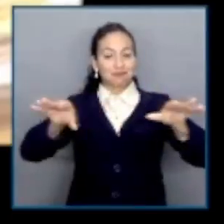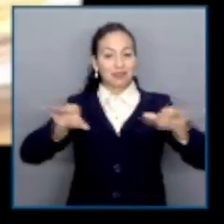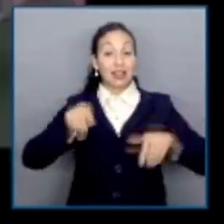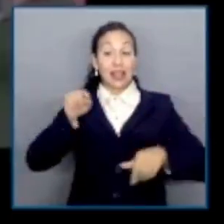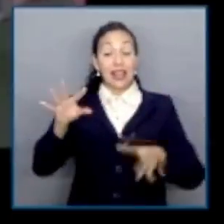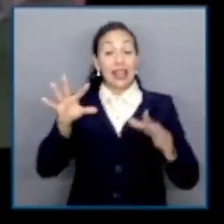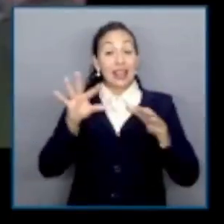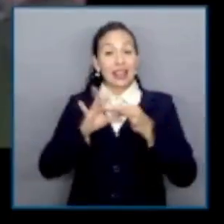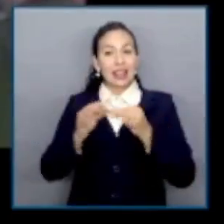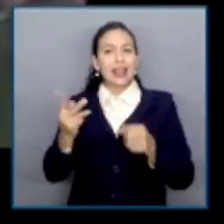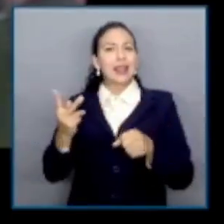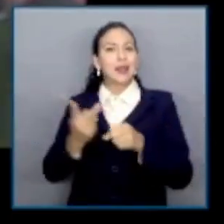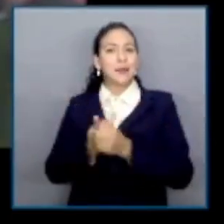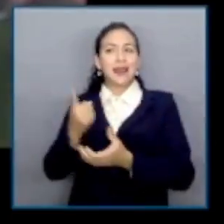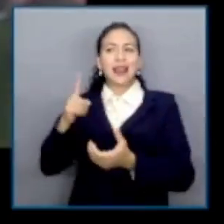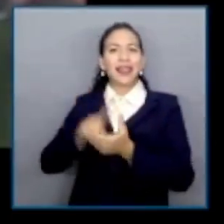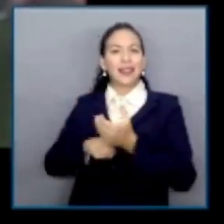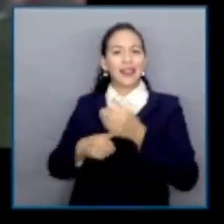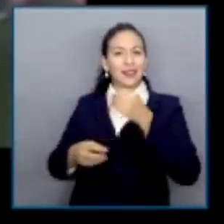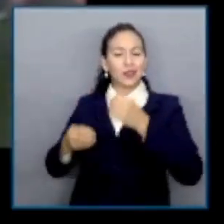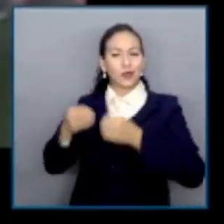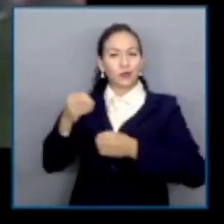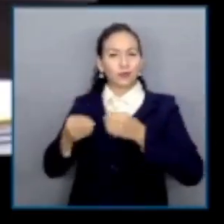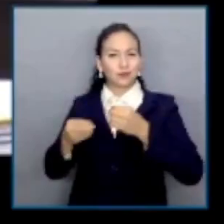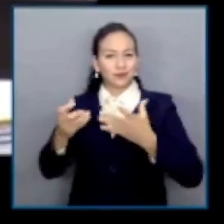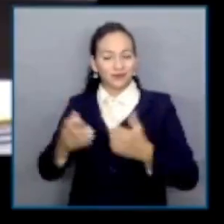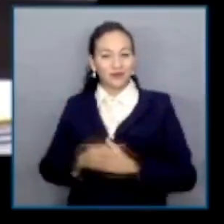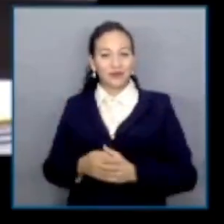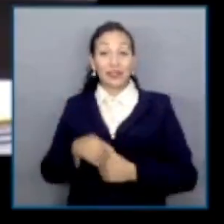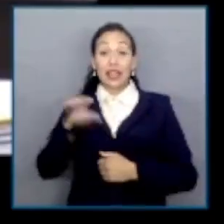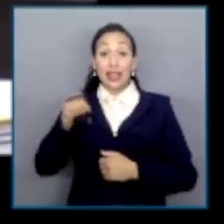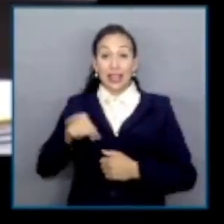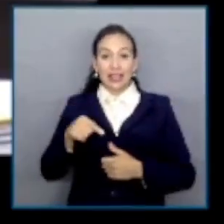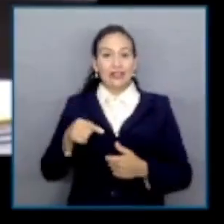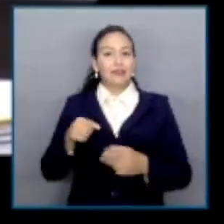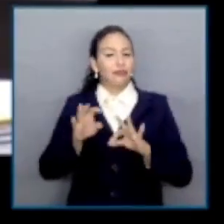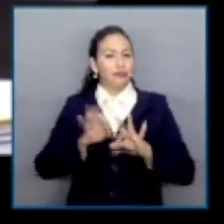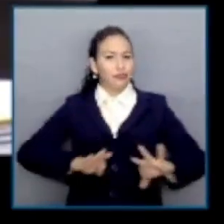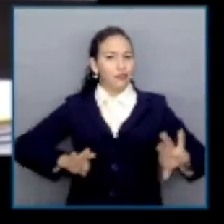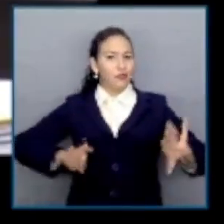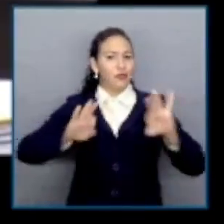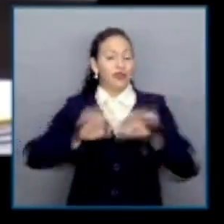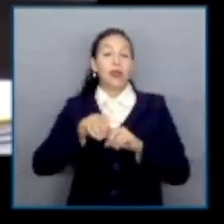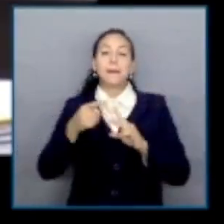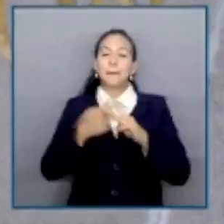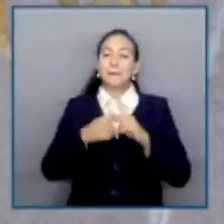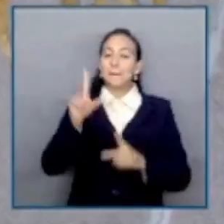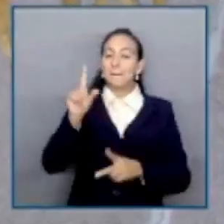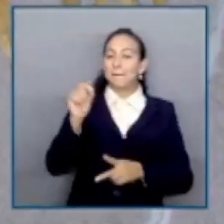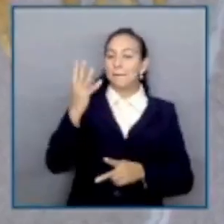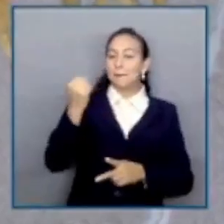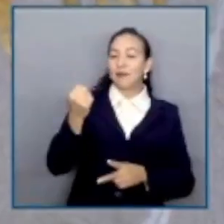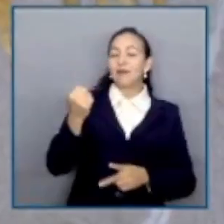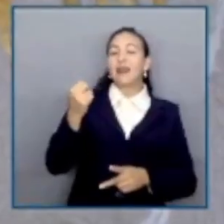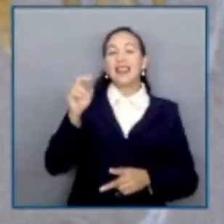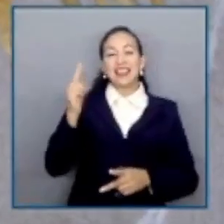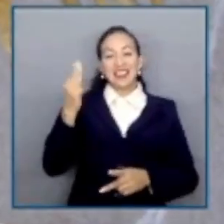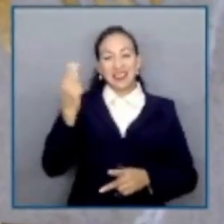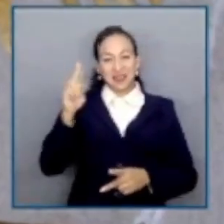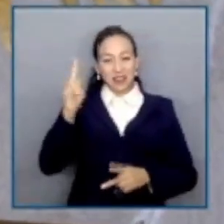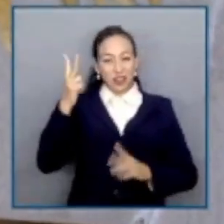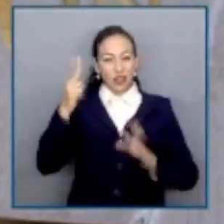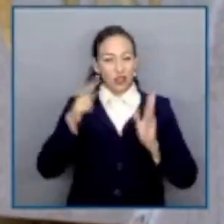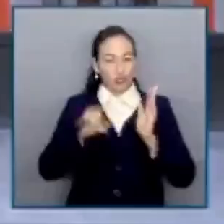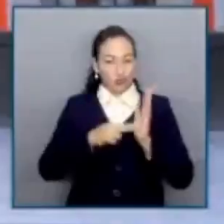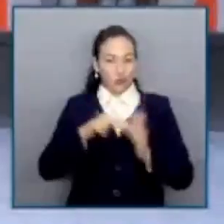tribunal constitucional, la Suprema Corte de Justicia de la Nación. Fue el 29 de mayo de 2006 cuando nació formalmente el